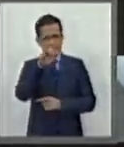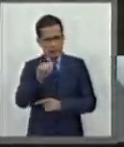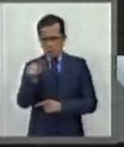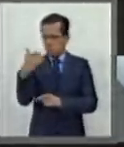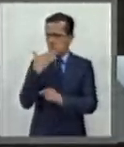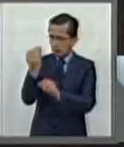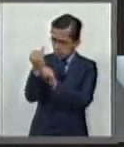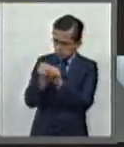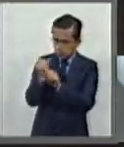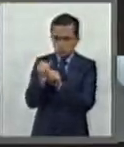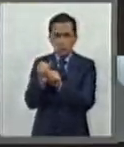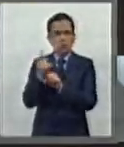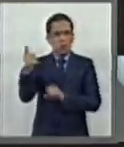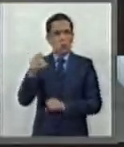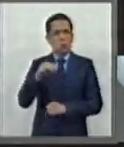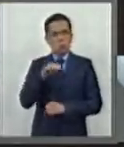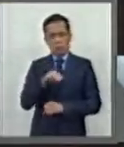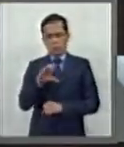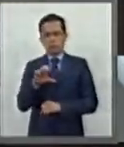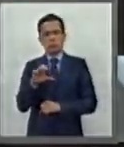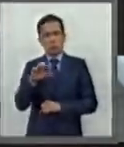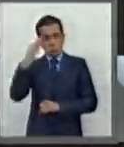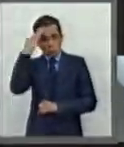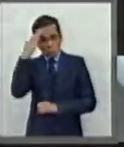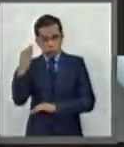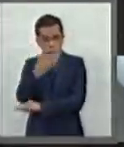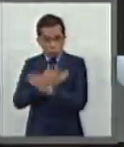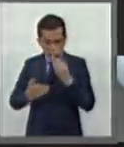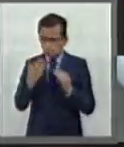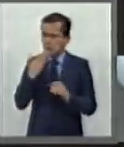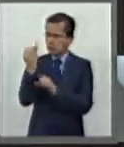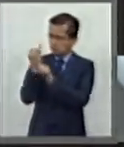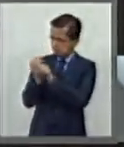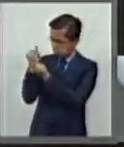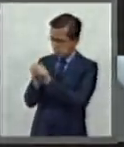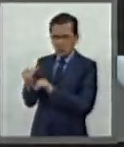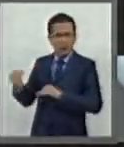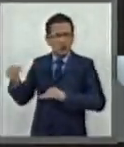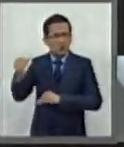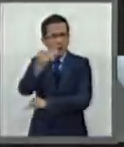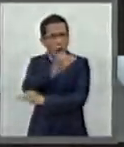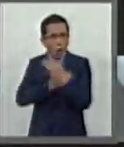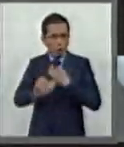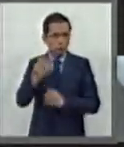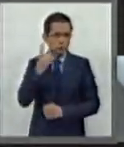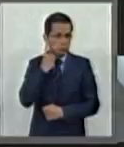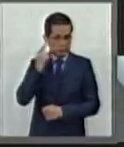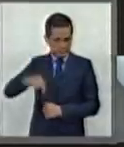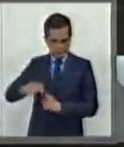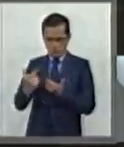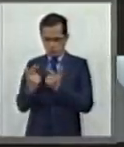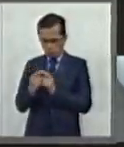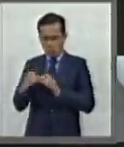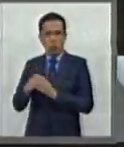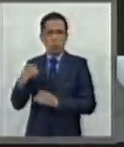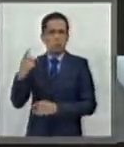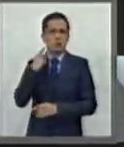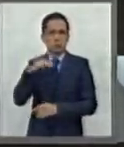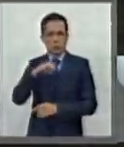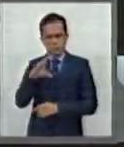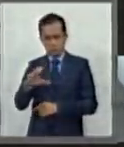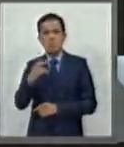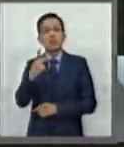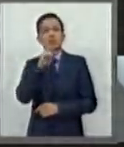a todos los dirigentes de Movimiento Ciudadano, a todos los diputados de Movimiento Ciudadano, pero también que se investigue a